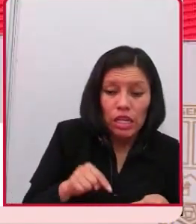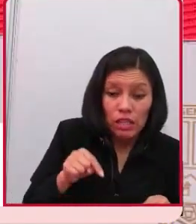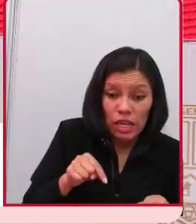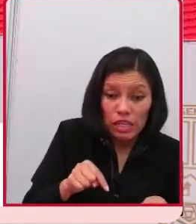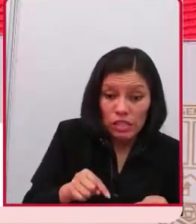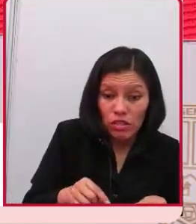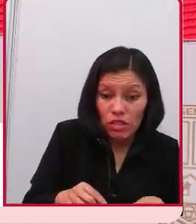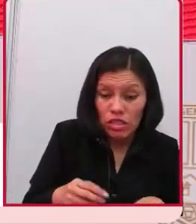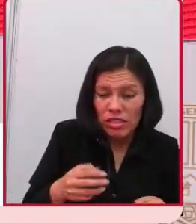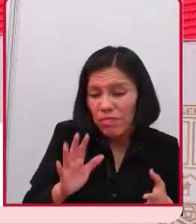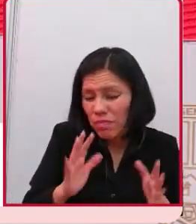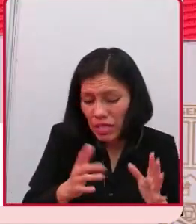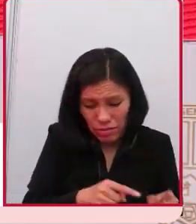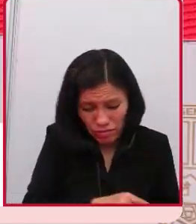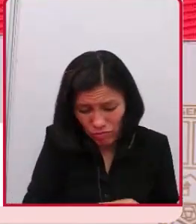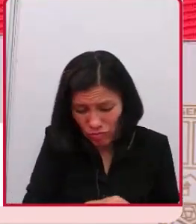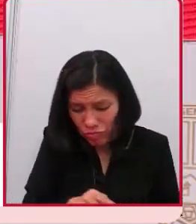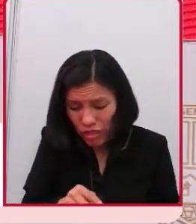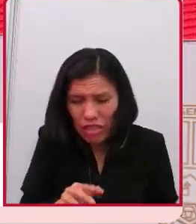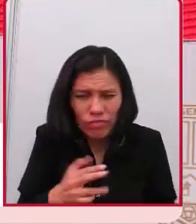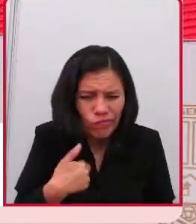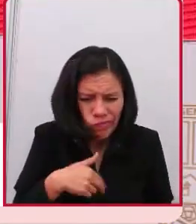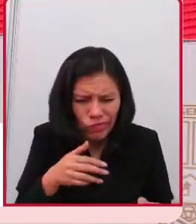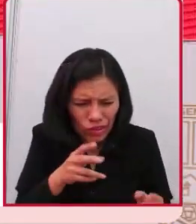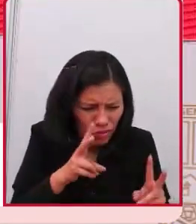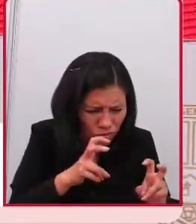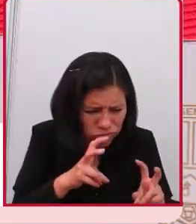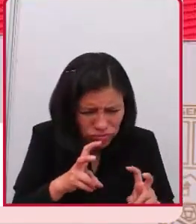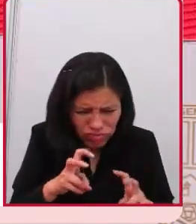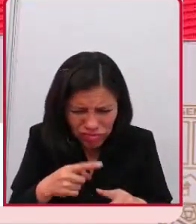malla 38 micrones menos, que es la 400.